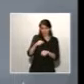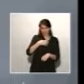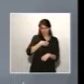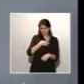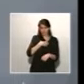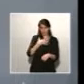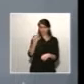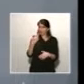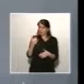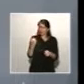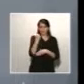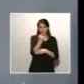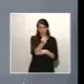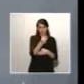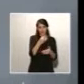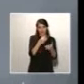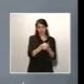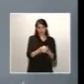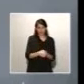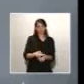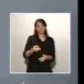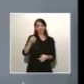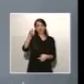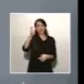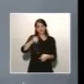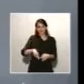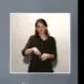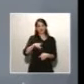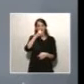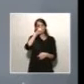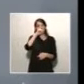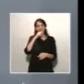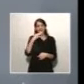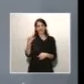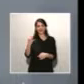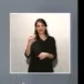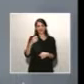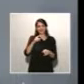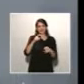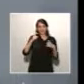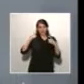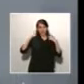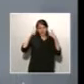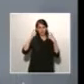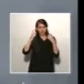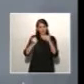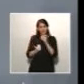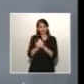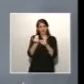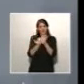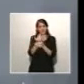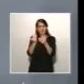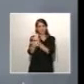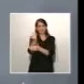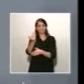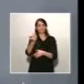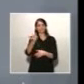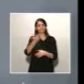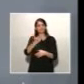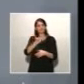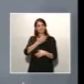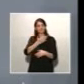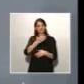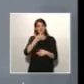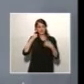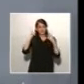Y recordar que cada día de esfuerzo significa unos miles de conciudadanos que no se infectan